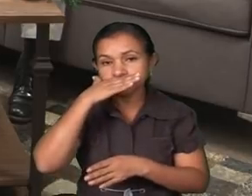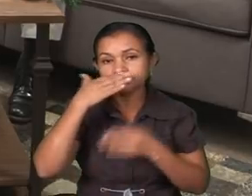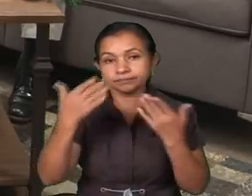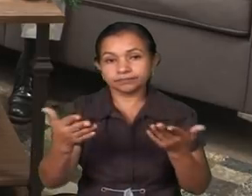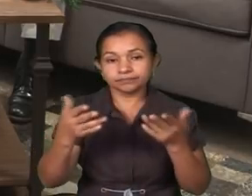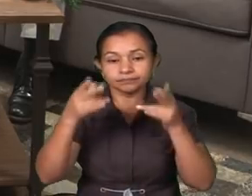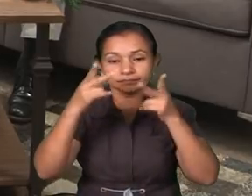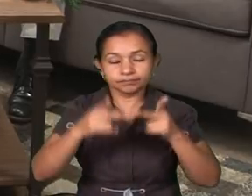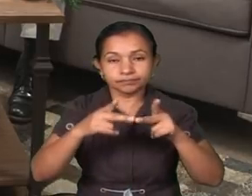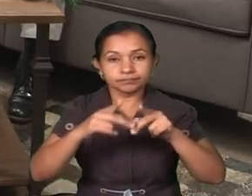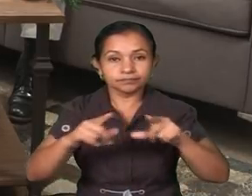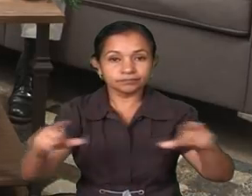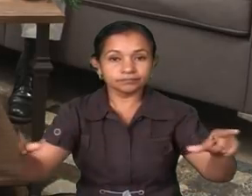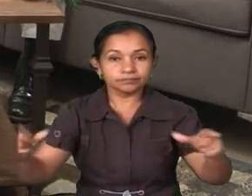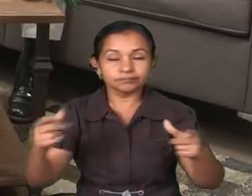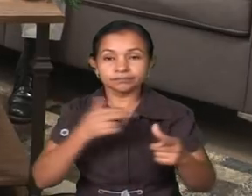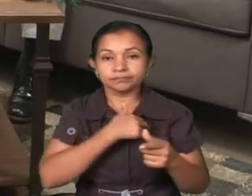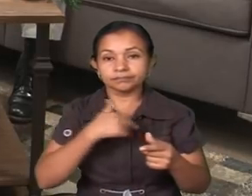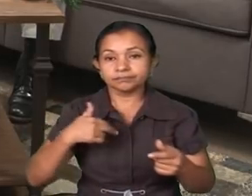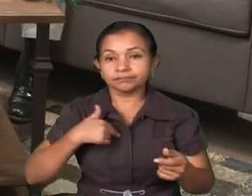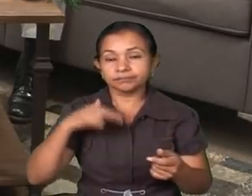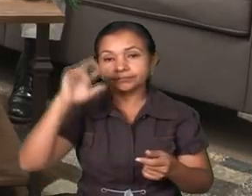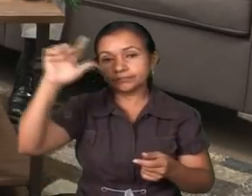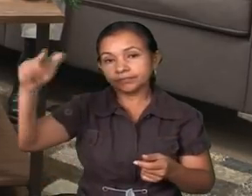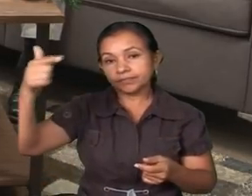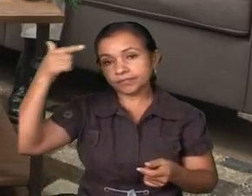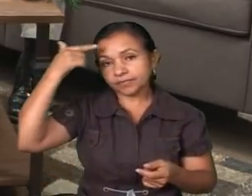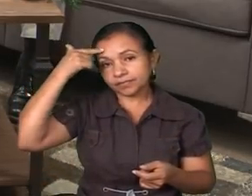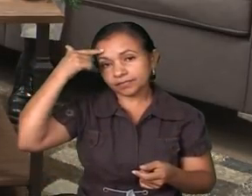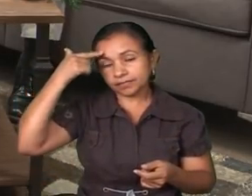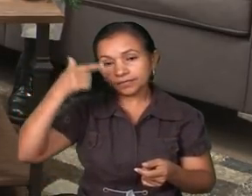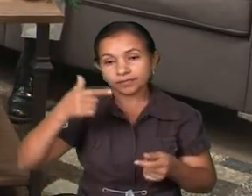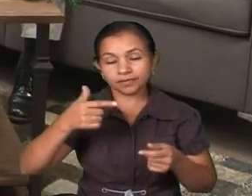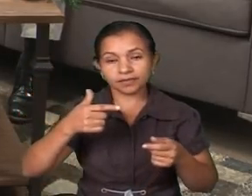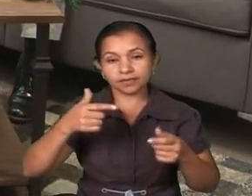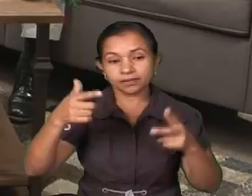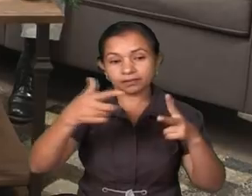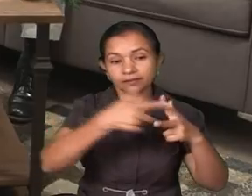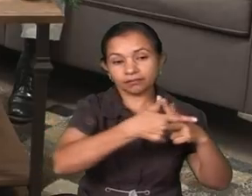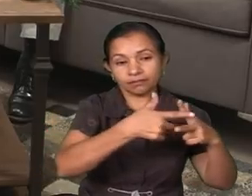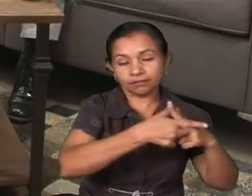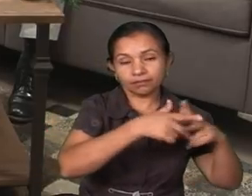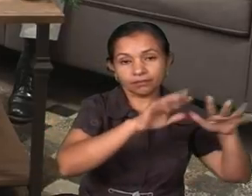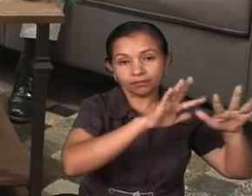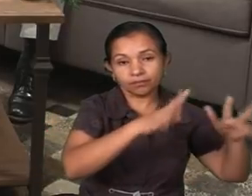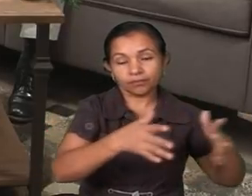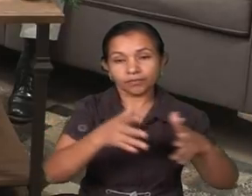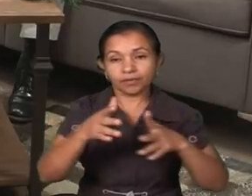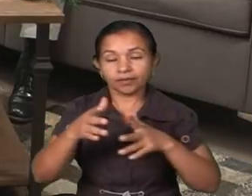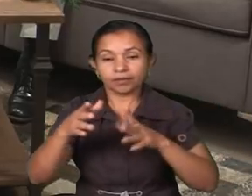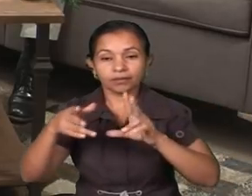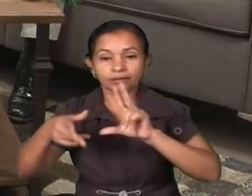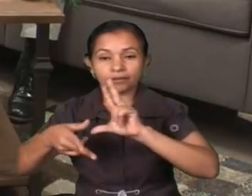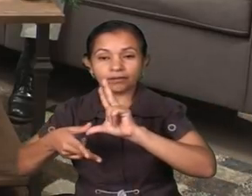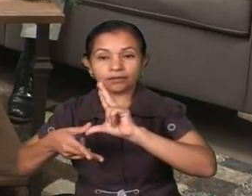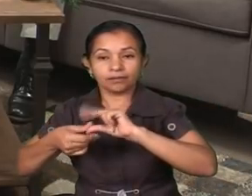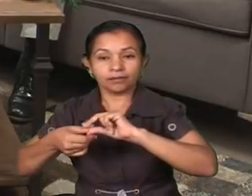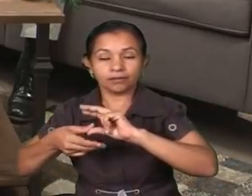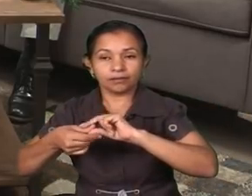era el plan de ellos. E implantar un gobierno de lesbianas y de homosexuales, y que allí en la asamblea